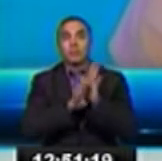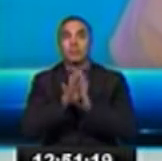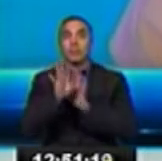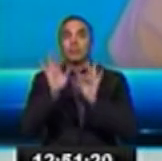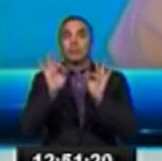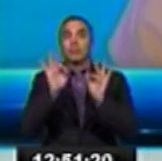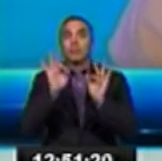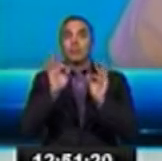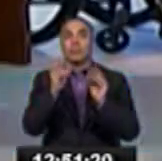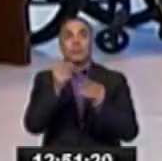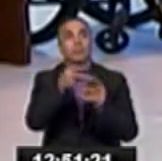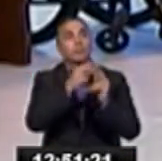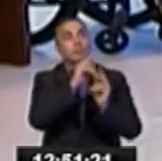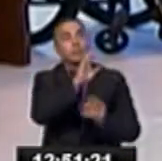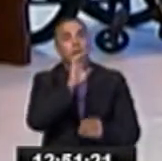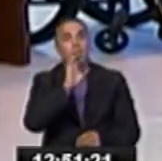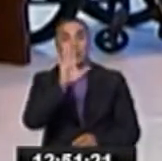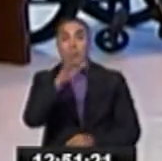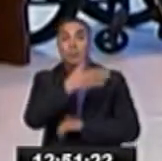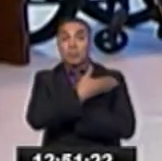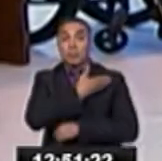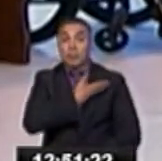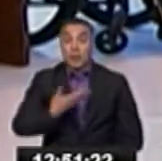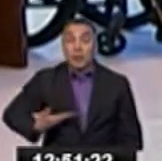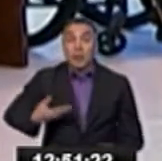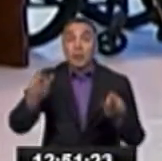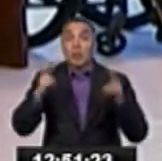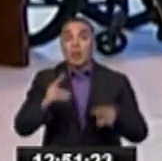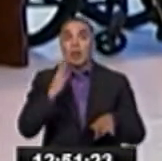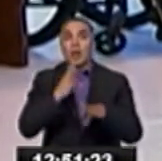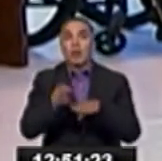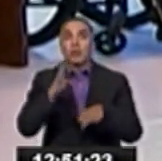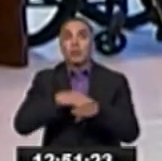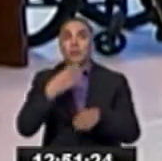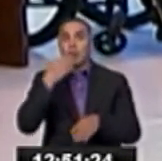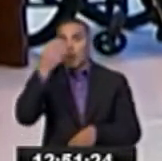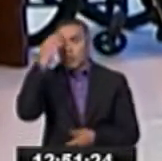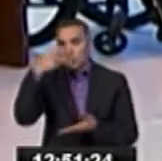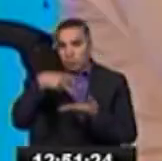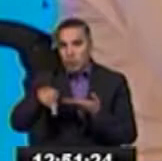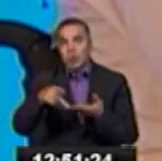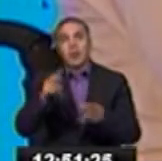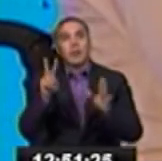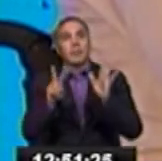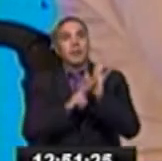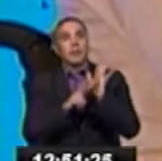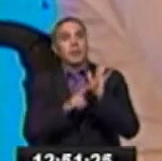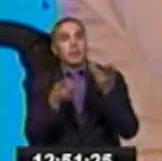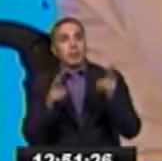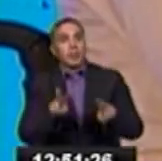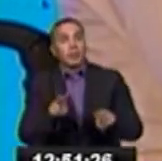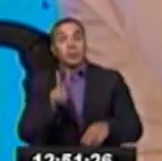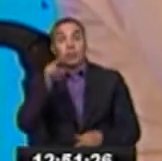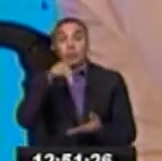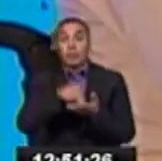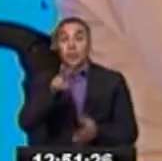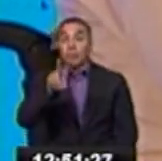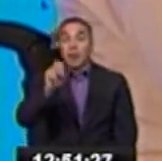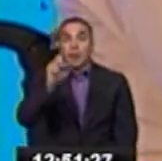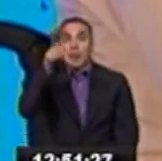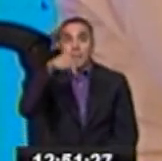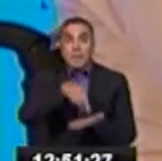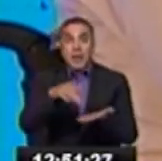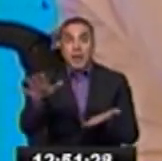con los fondos que les provee. El presidente también se refirió a la inversión en educación y vivienda. En el 2020, 1,000